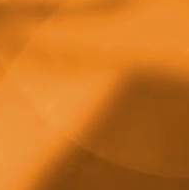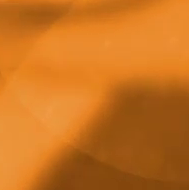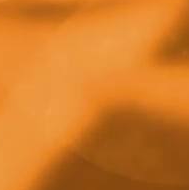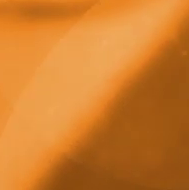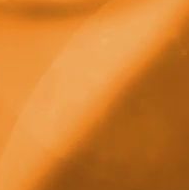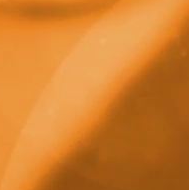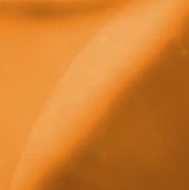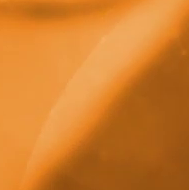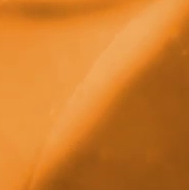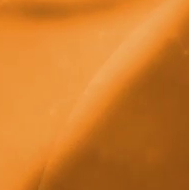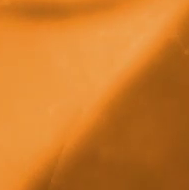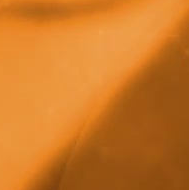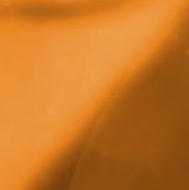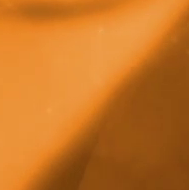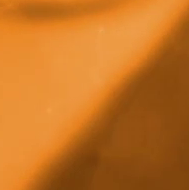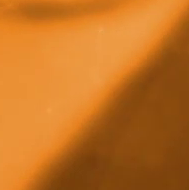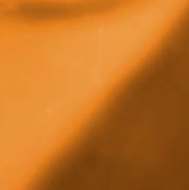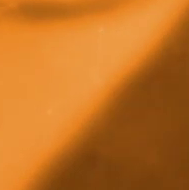¡Gracias!